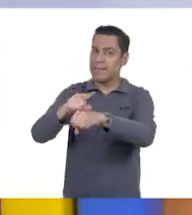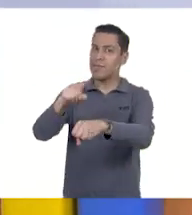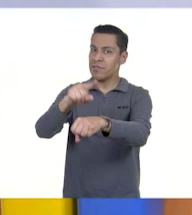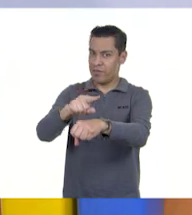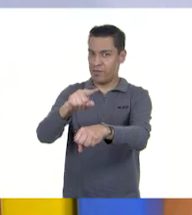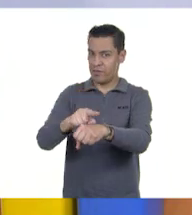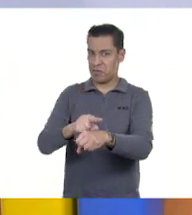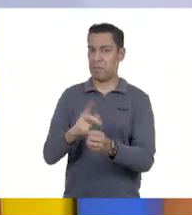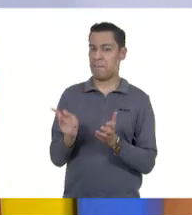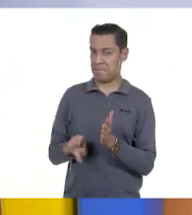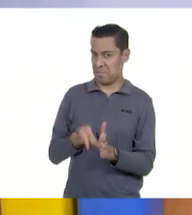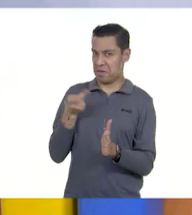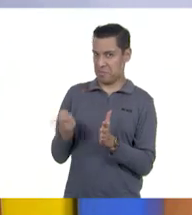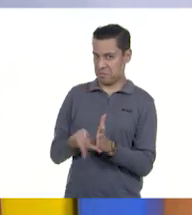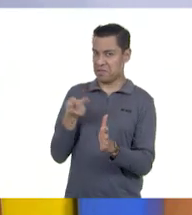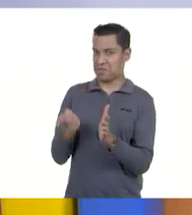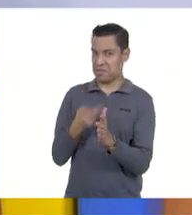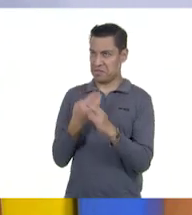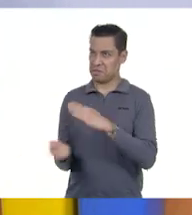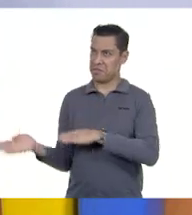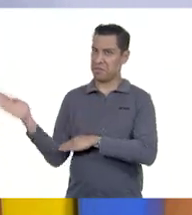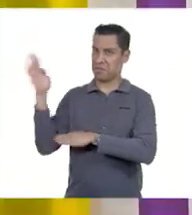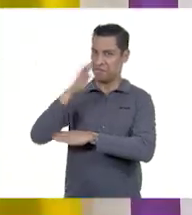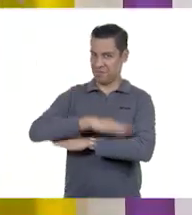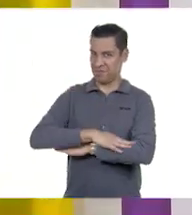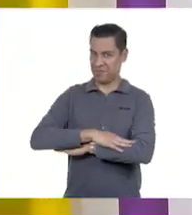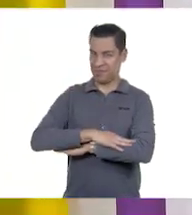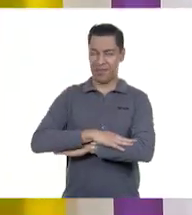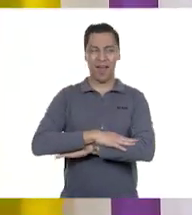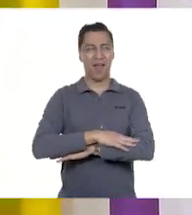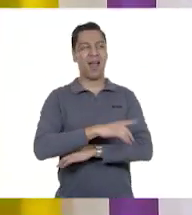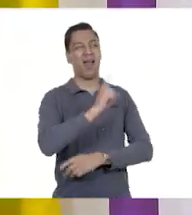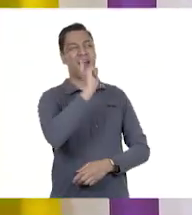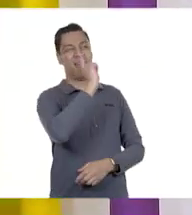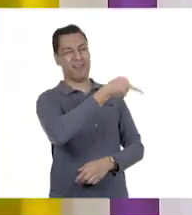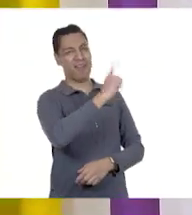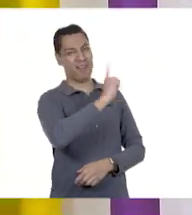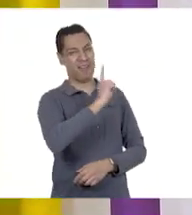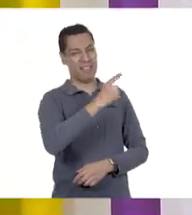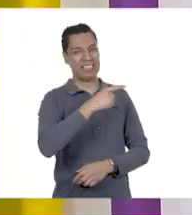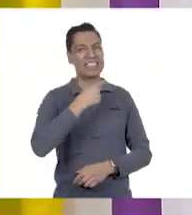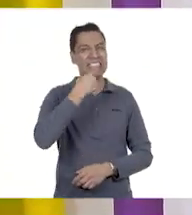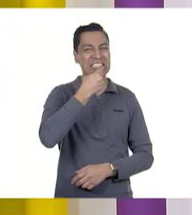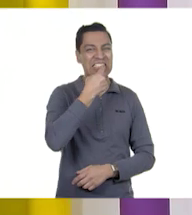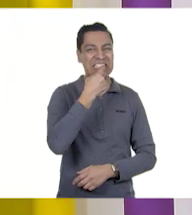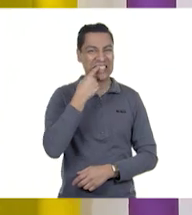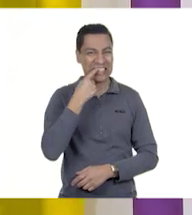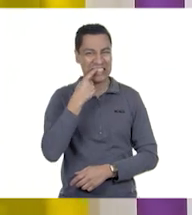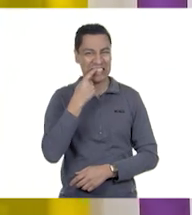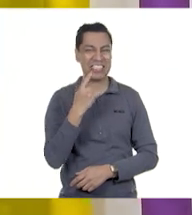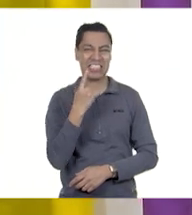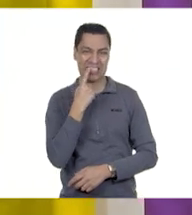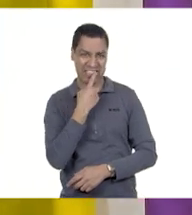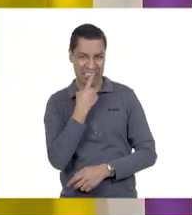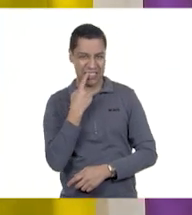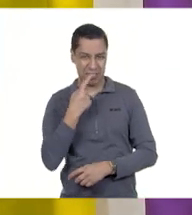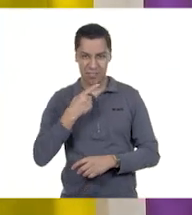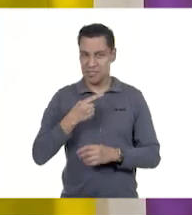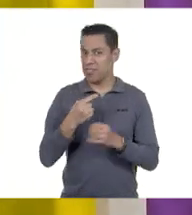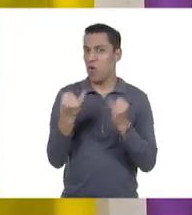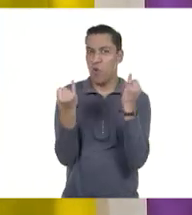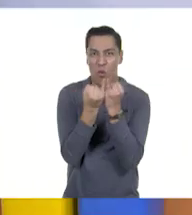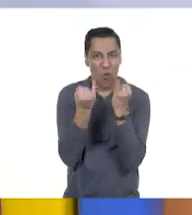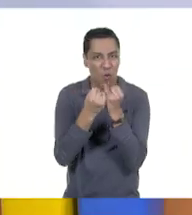menos 3 veces en el día. Ya sé a qué te refieres, lavarse los dientes después de todos los alimentos que